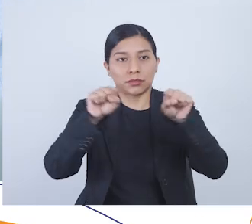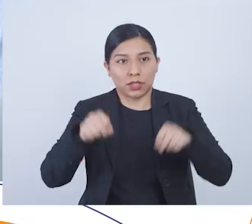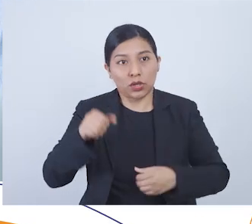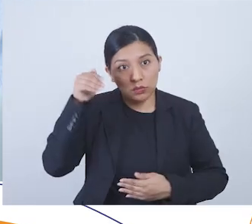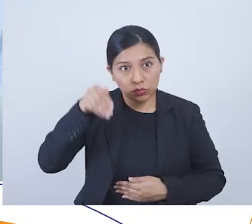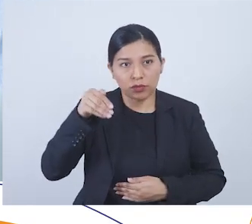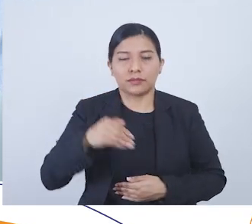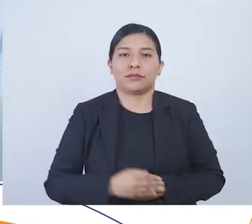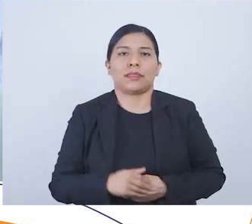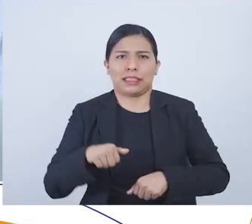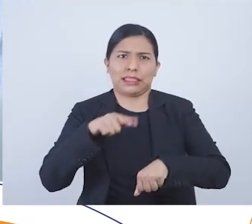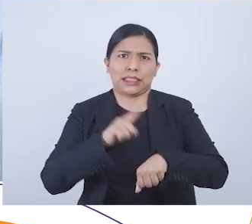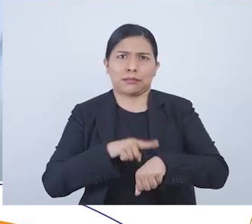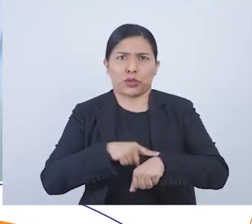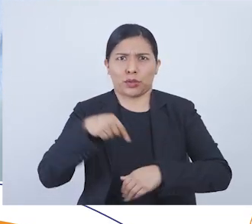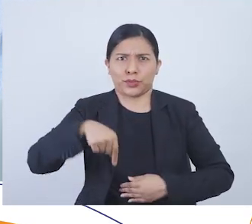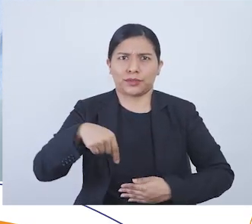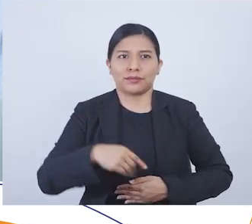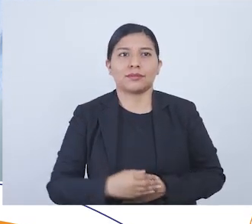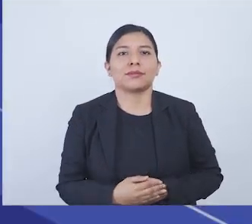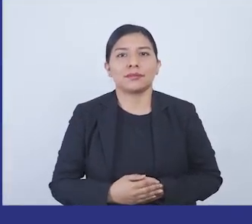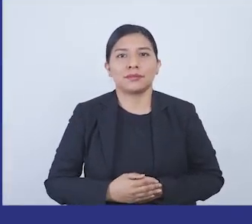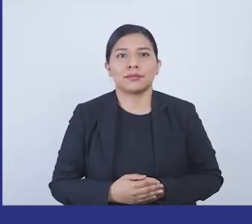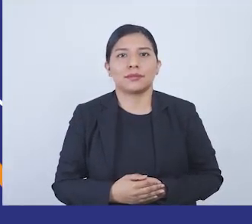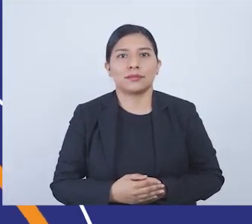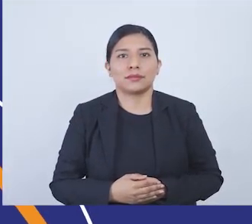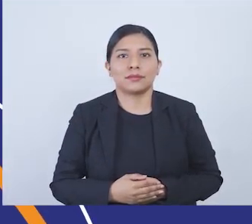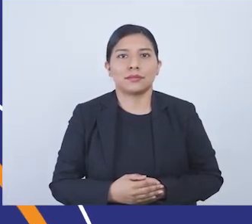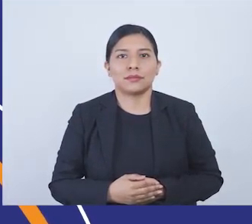educativo en tiempos modernos.